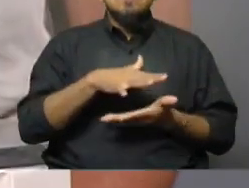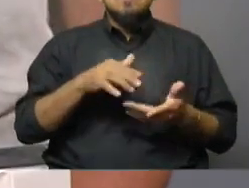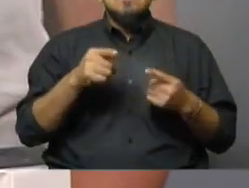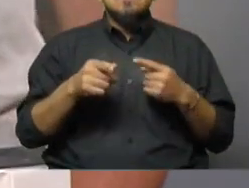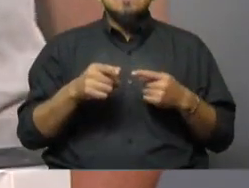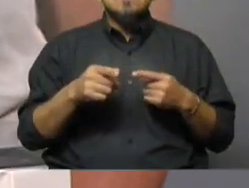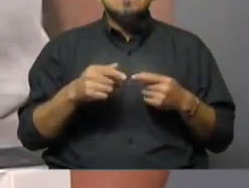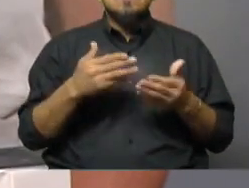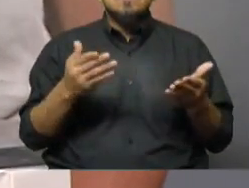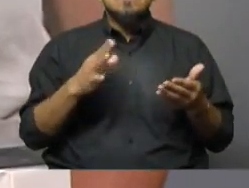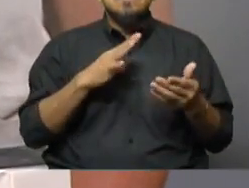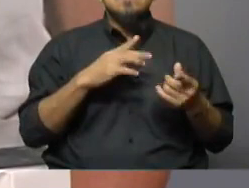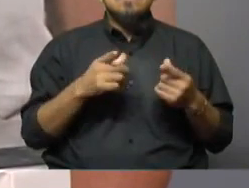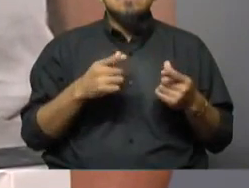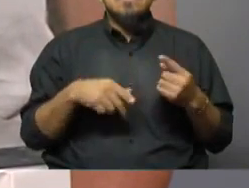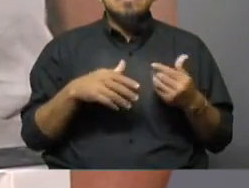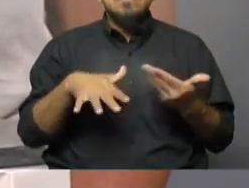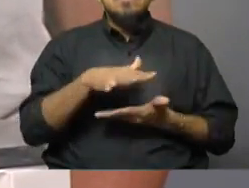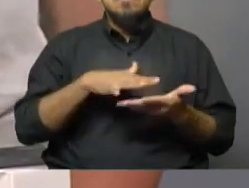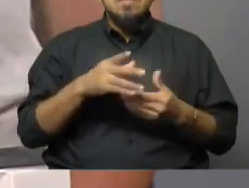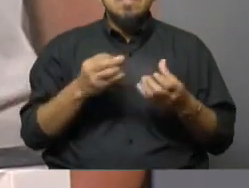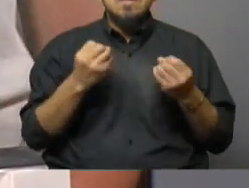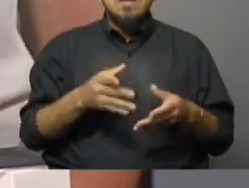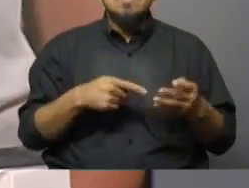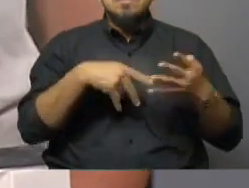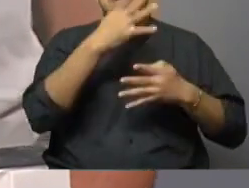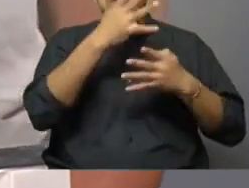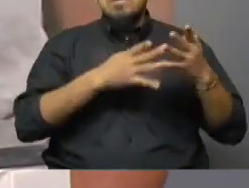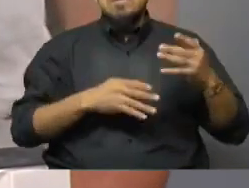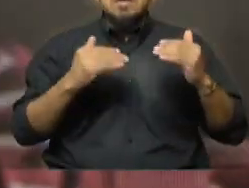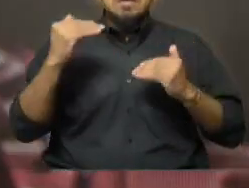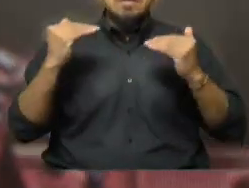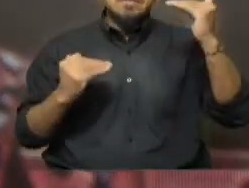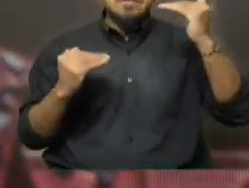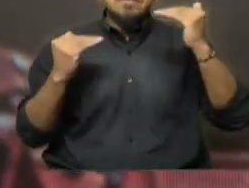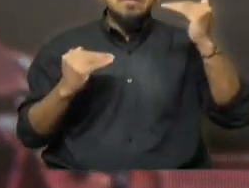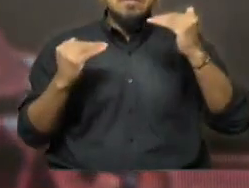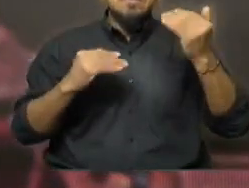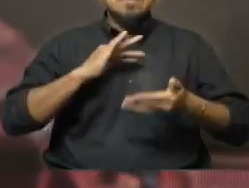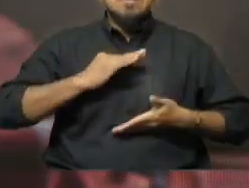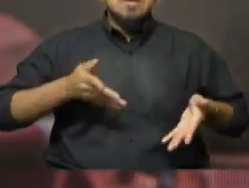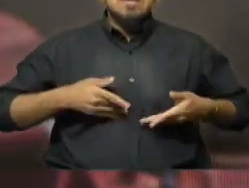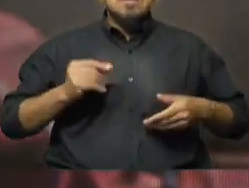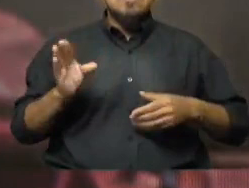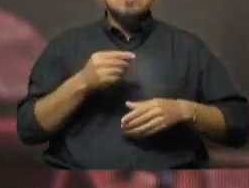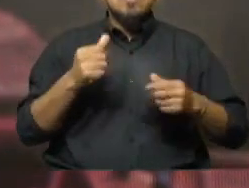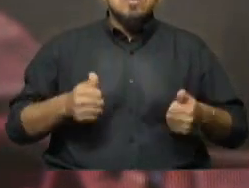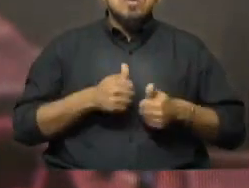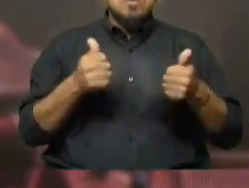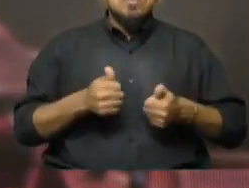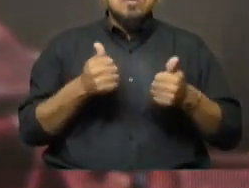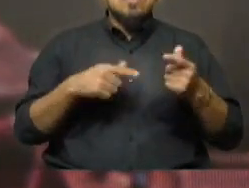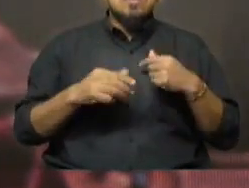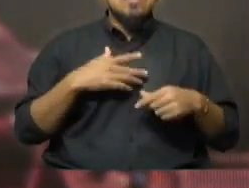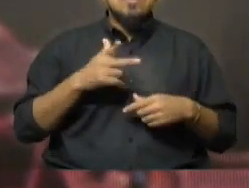musicales presentan claro. esta situación, porque es algo transversal, la brecha de género atraviesa todas las profesiones, sí. todas las actividades